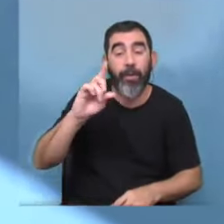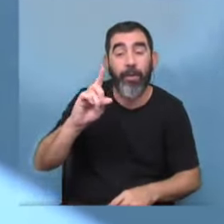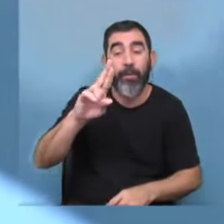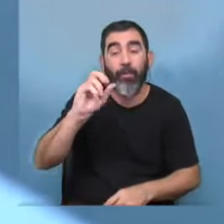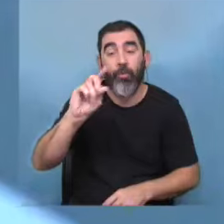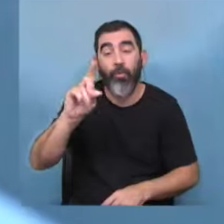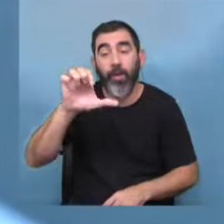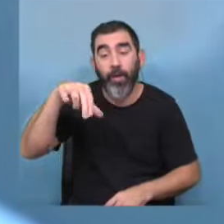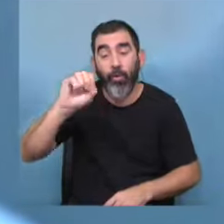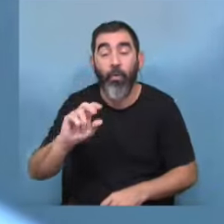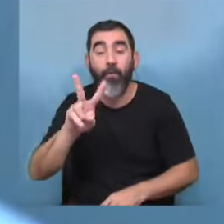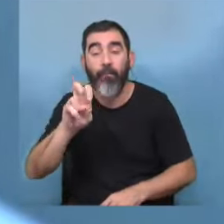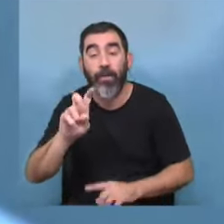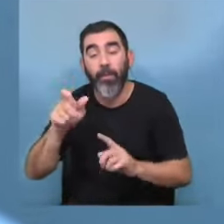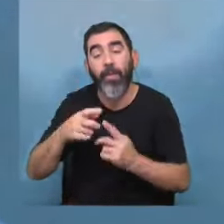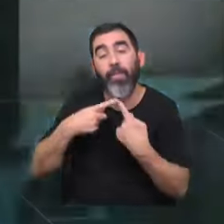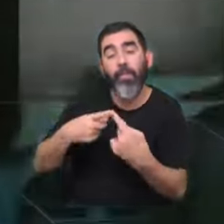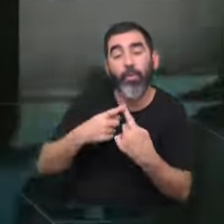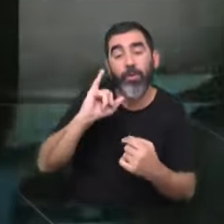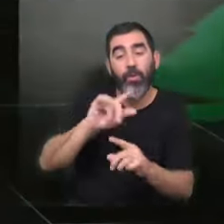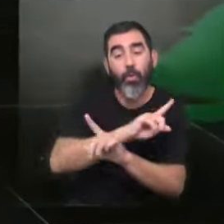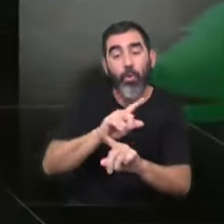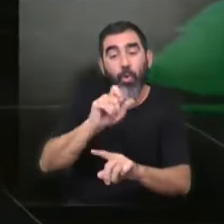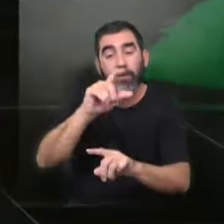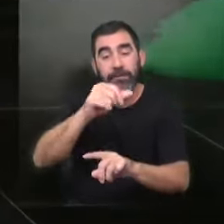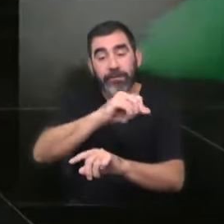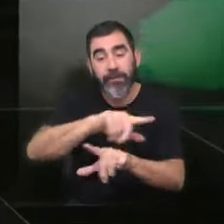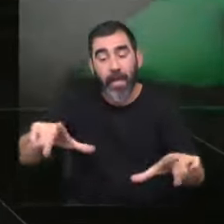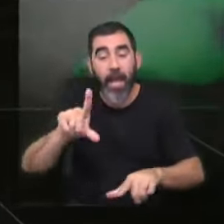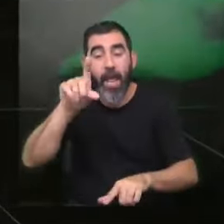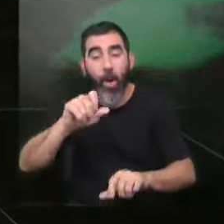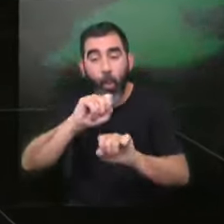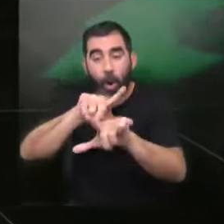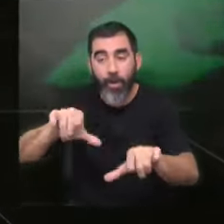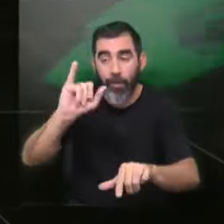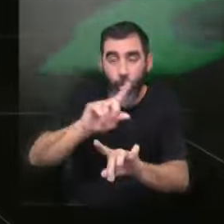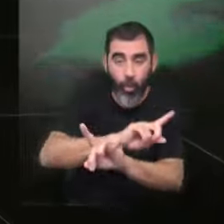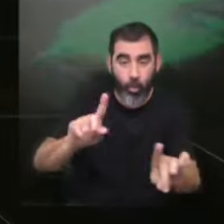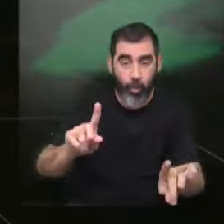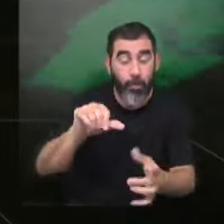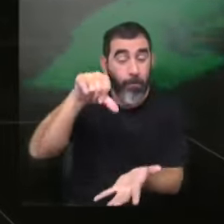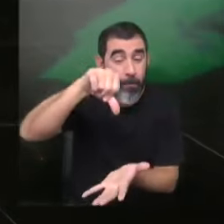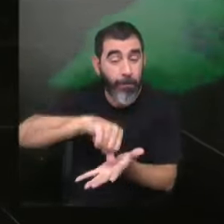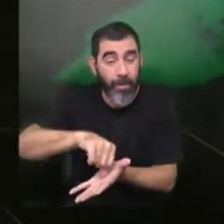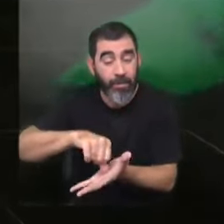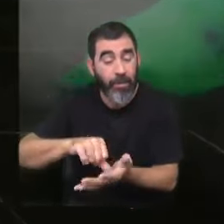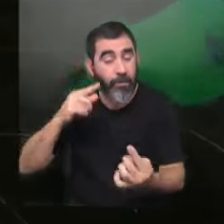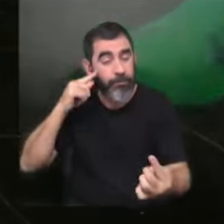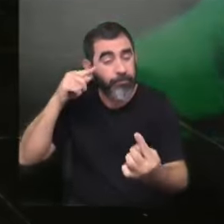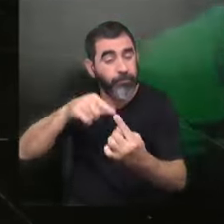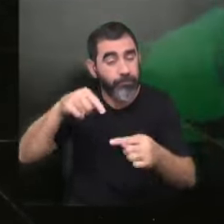está discutiendo hasta en lo judicial si desalinizar agua para potabilizarla o no, en un país que está apostando